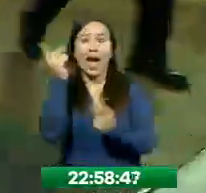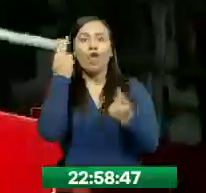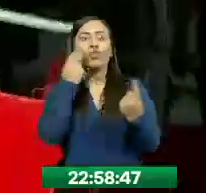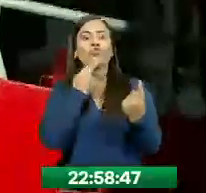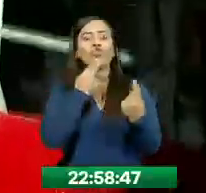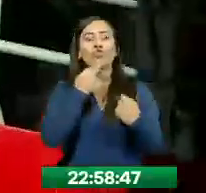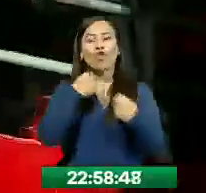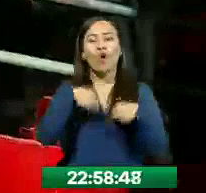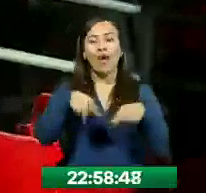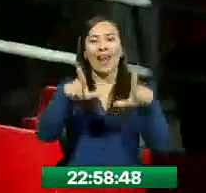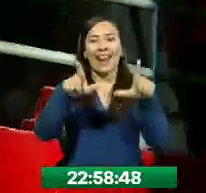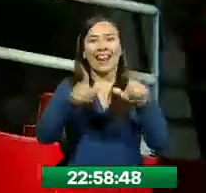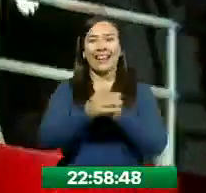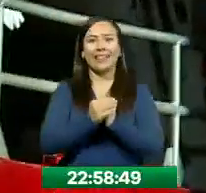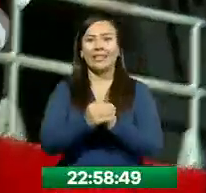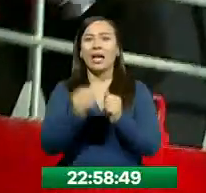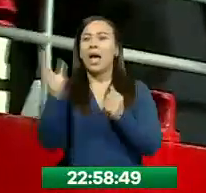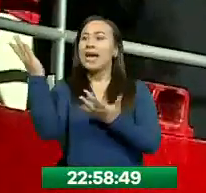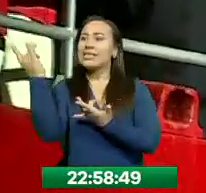amado,